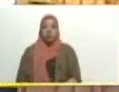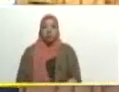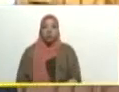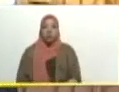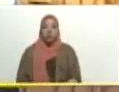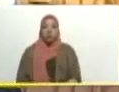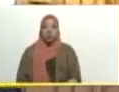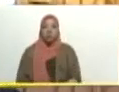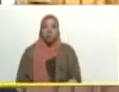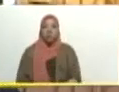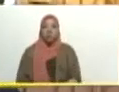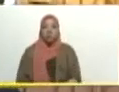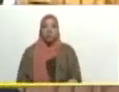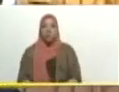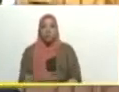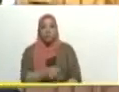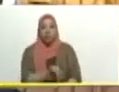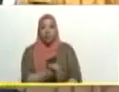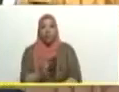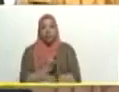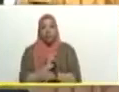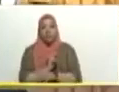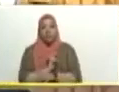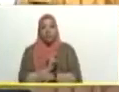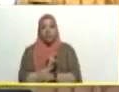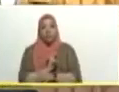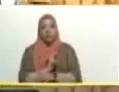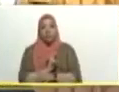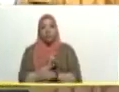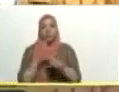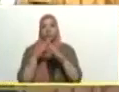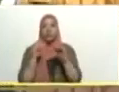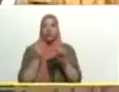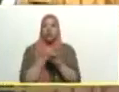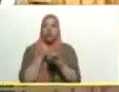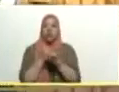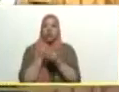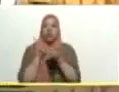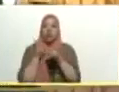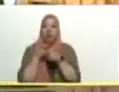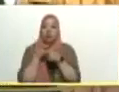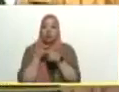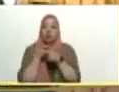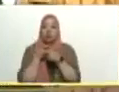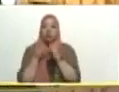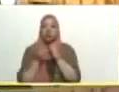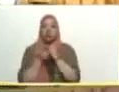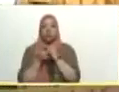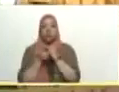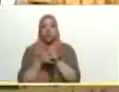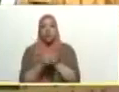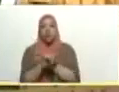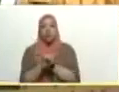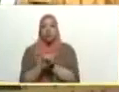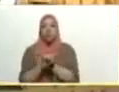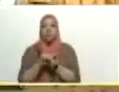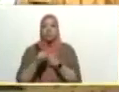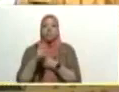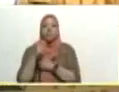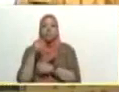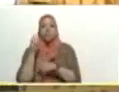Y más temprano que tarde, convertir todo este gas con la tecnología que ustedes bien manejan